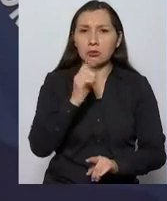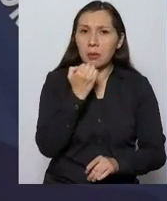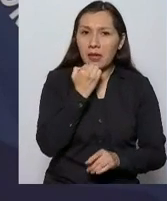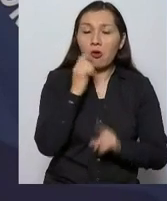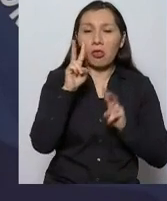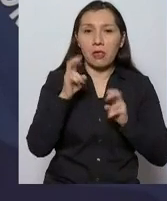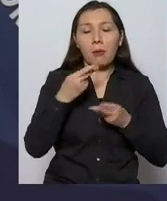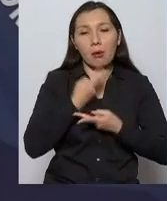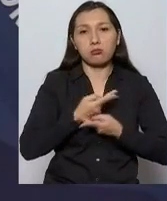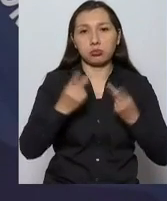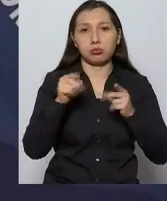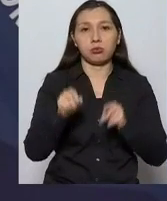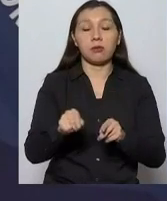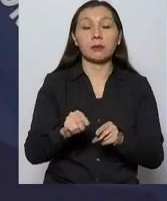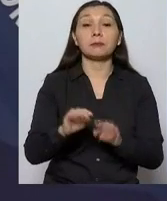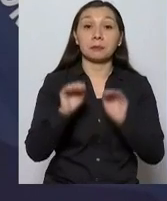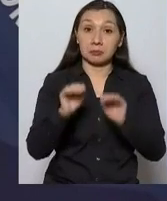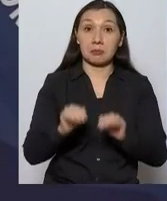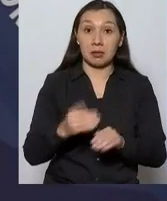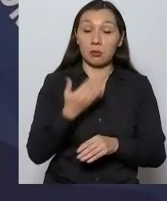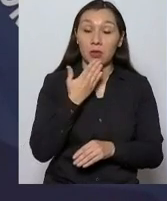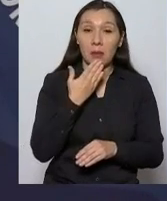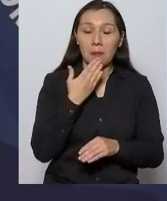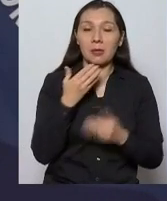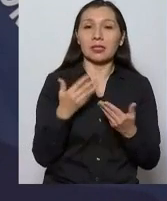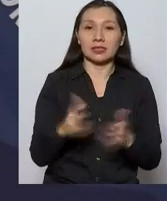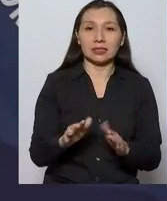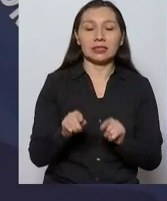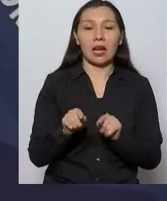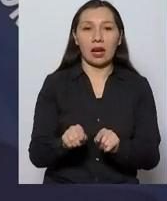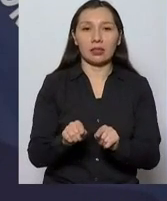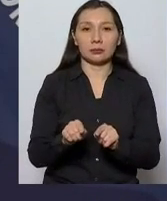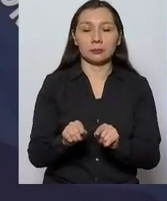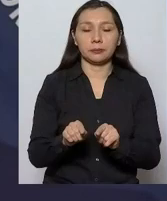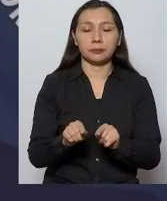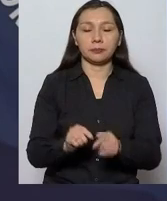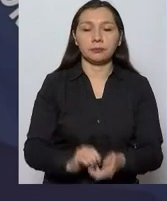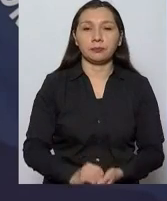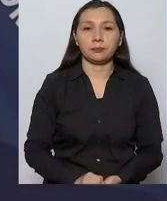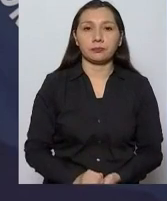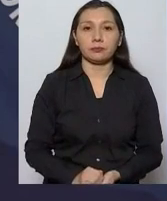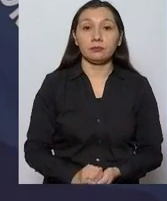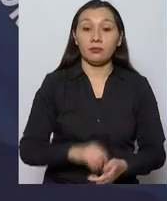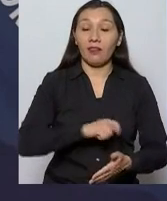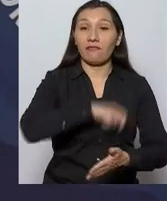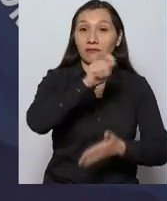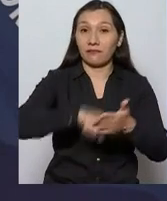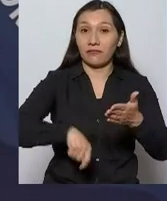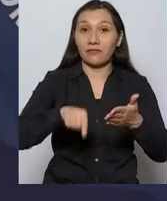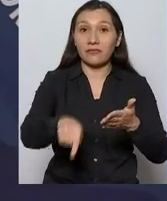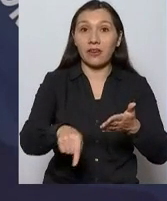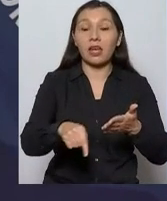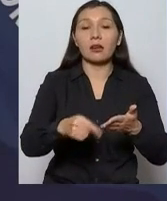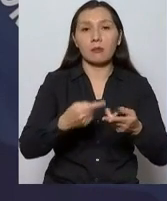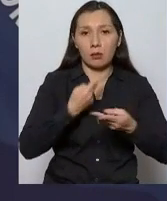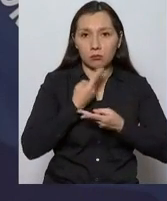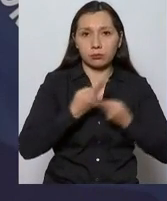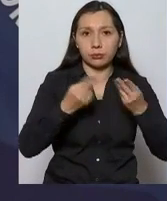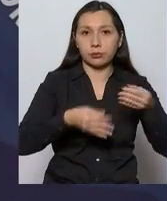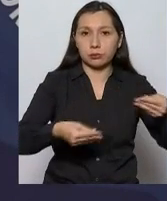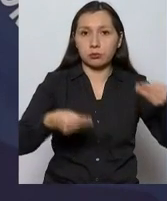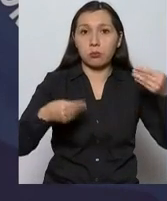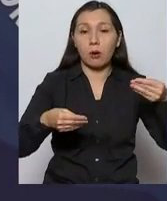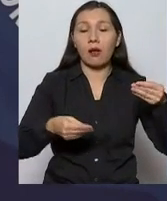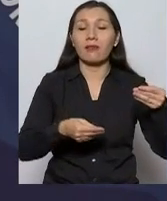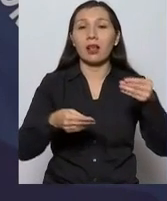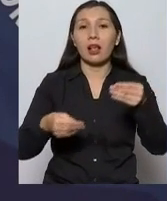equivoco. Asimismo, ya se ha firmado la circular